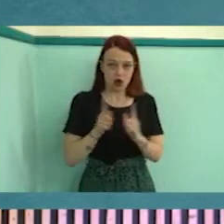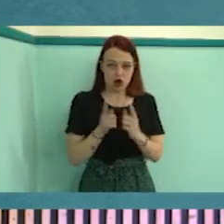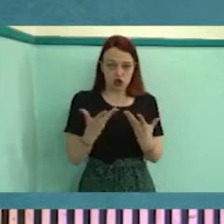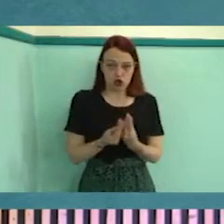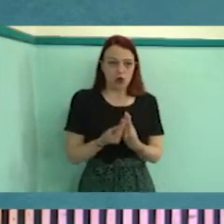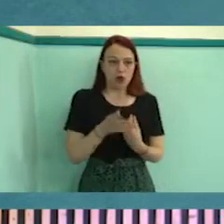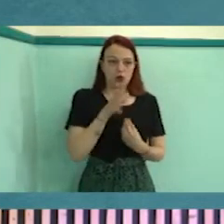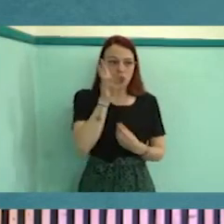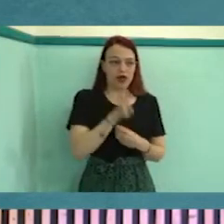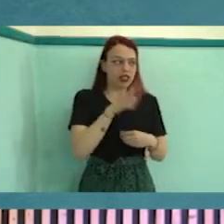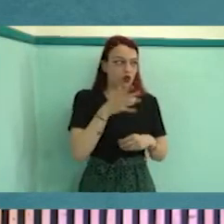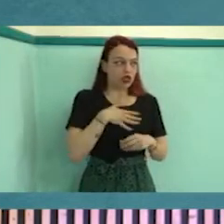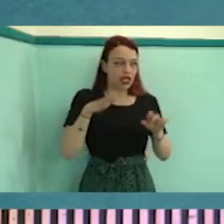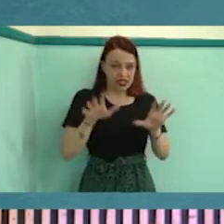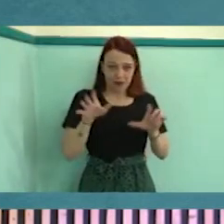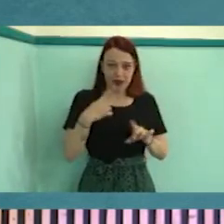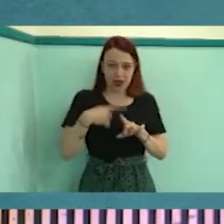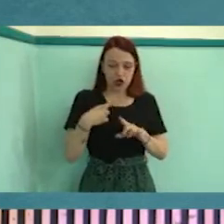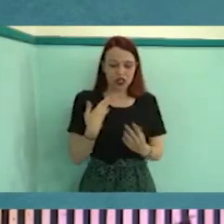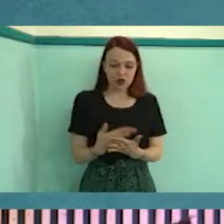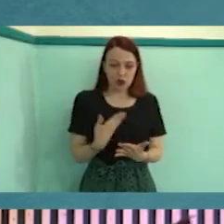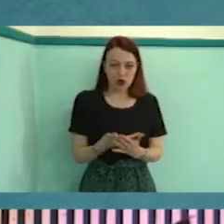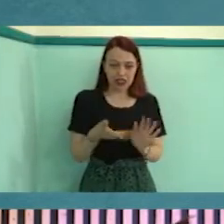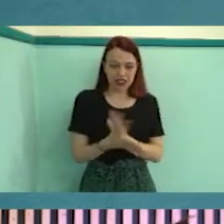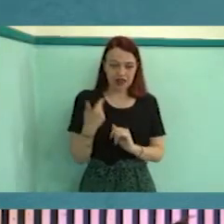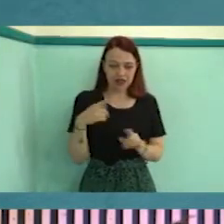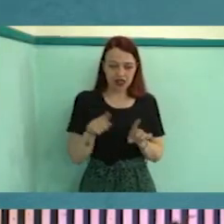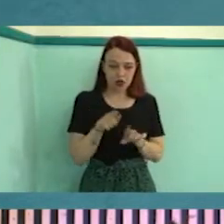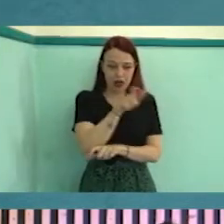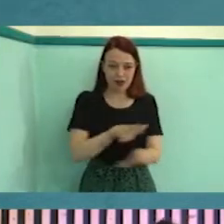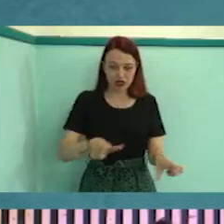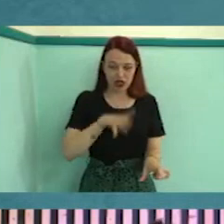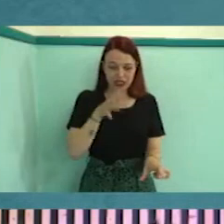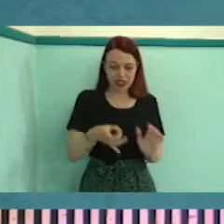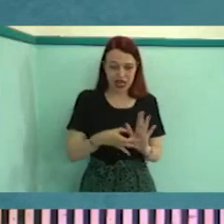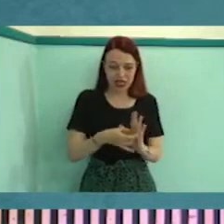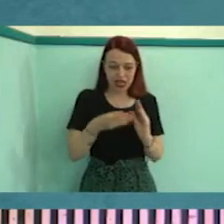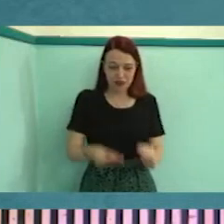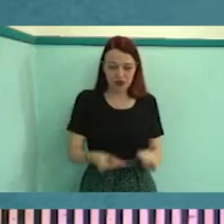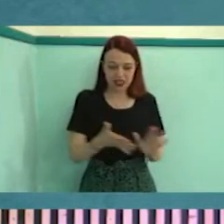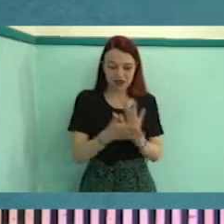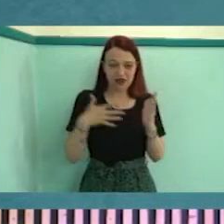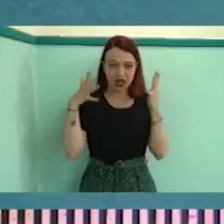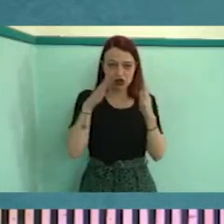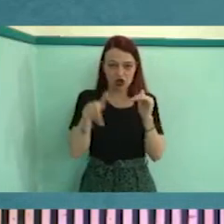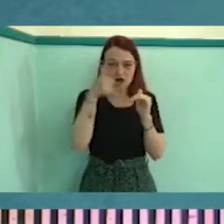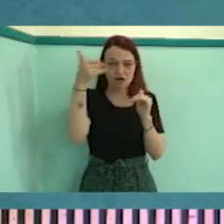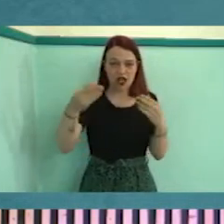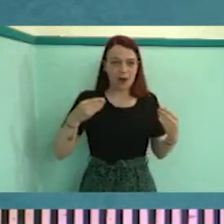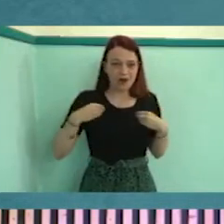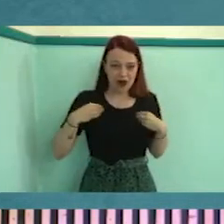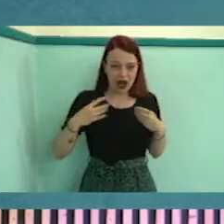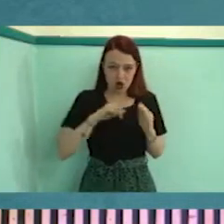venís con apertura a aprender todo esto que se os propone sois seres humanos espectaculares Así que salid ahí fuera y vivid con todo vivamos con todo